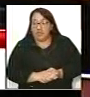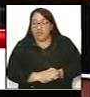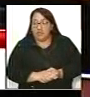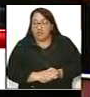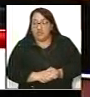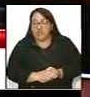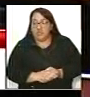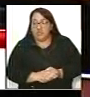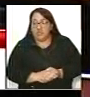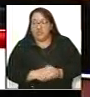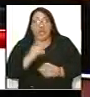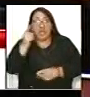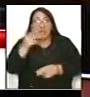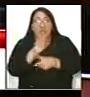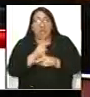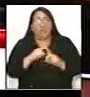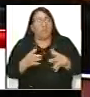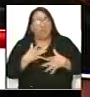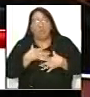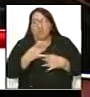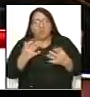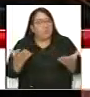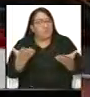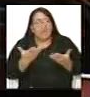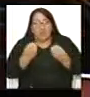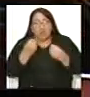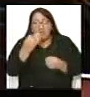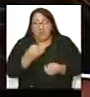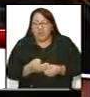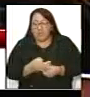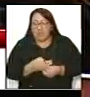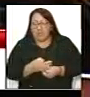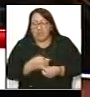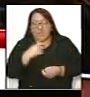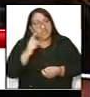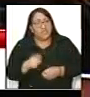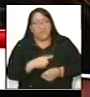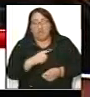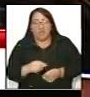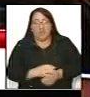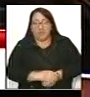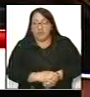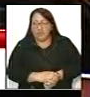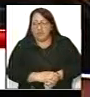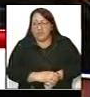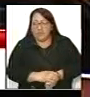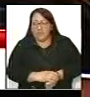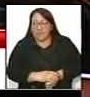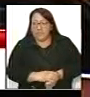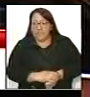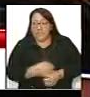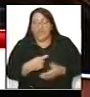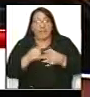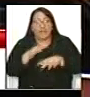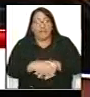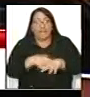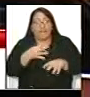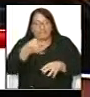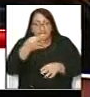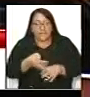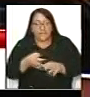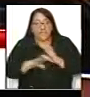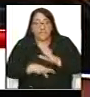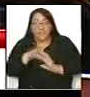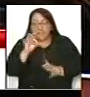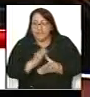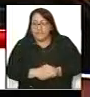en Venezuela. Pero con gusto lo recibiríamos, porque realmente es injusto que una asamblea legítimamente